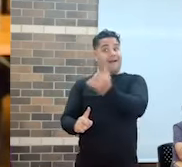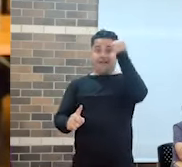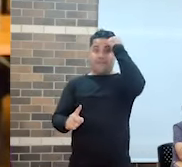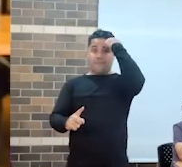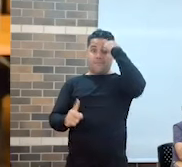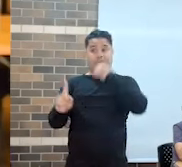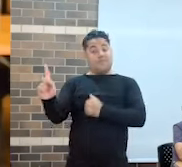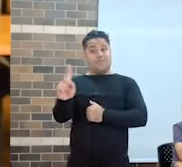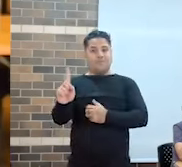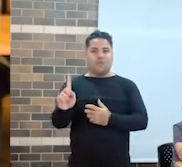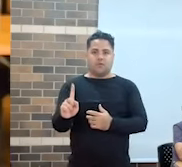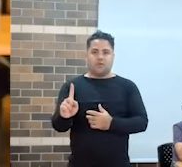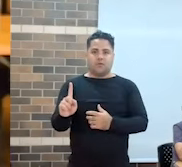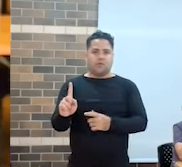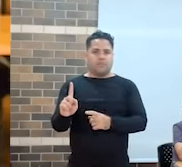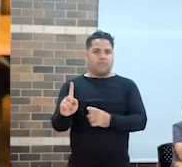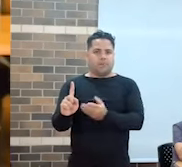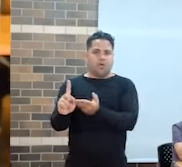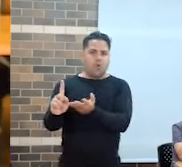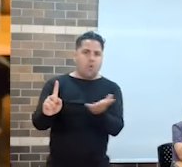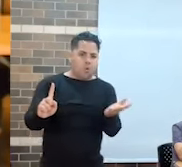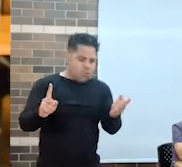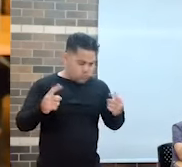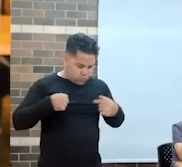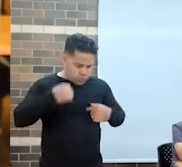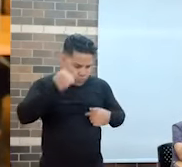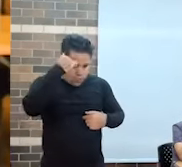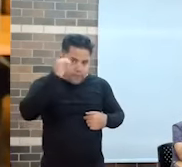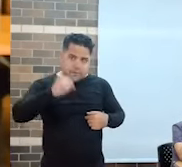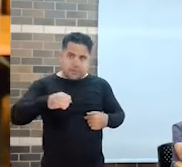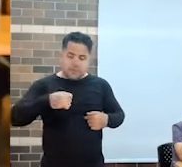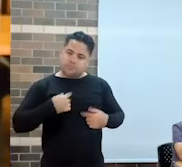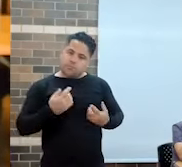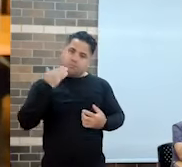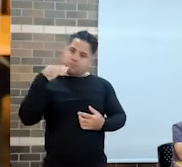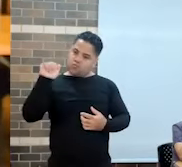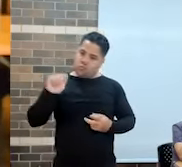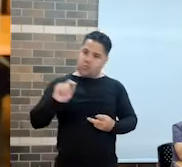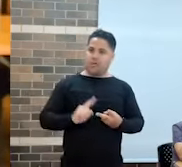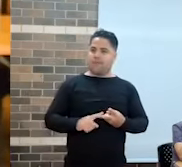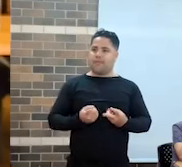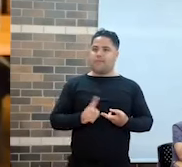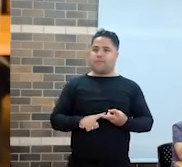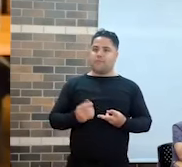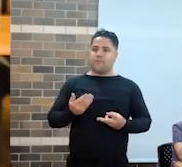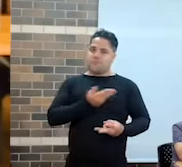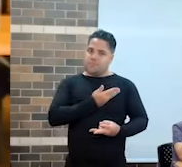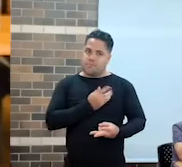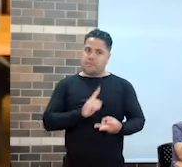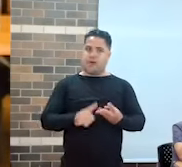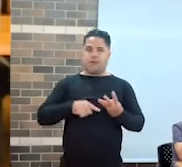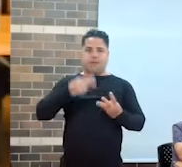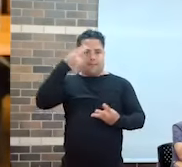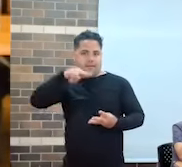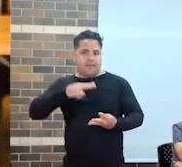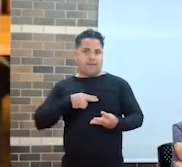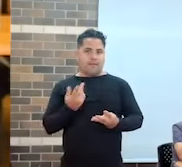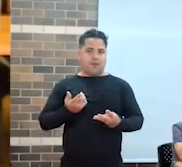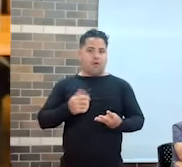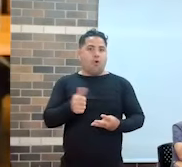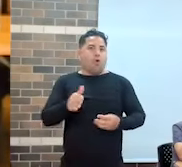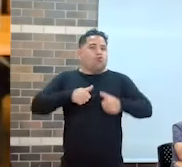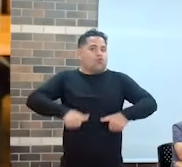me desconociera todo eso otro de que yo soy profe, pero pues también mujer o también madre o también hija. Lo mismo sucede